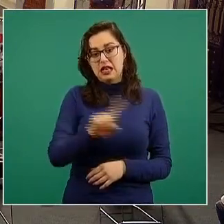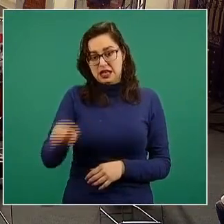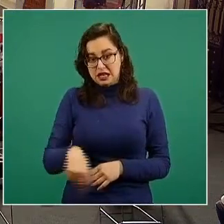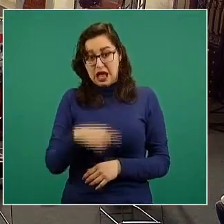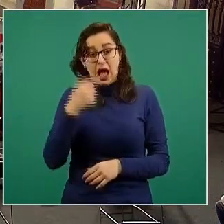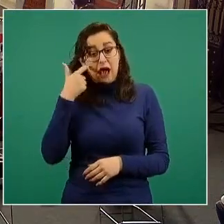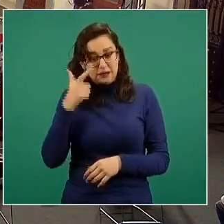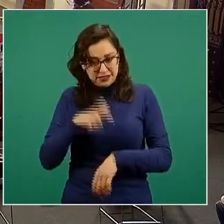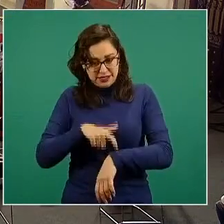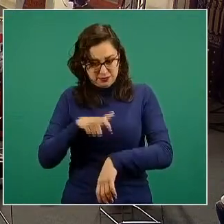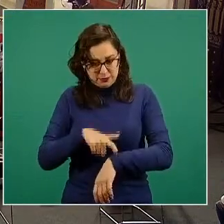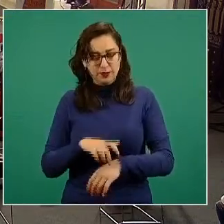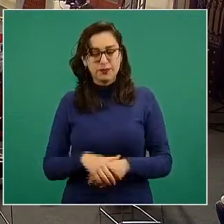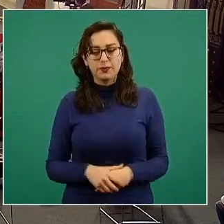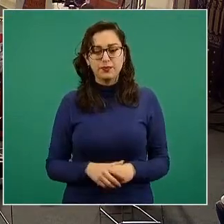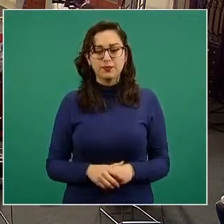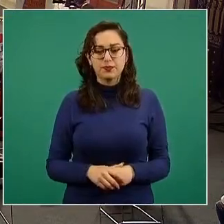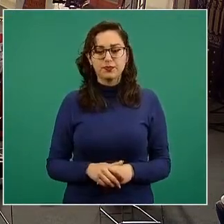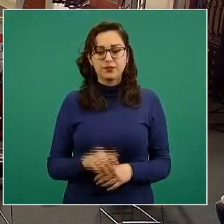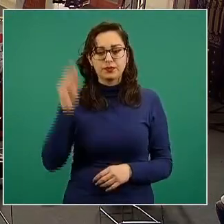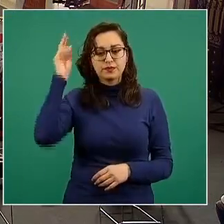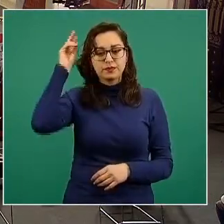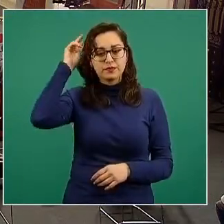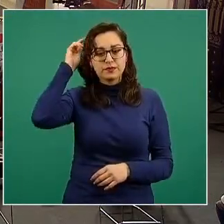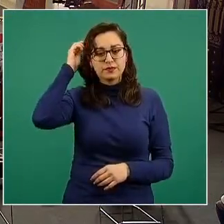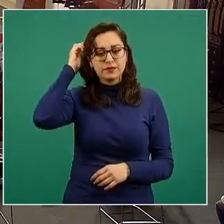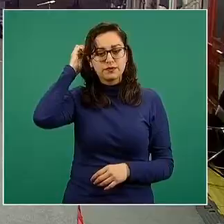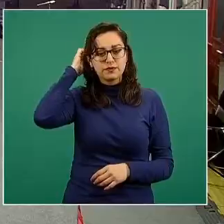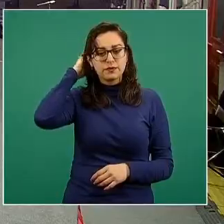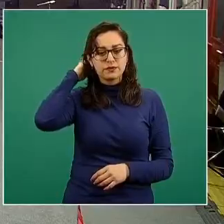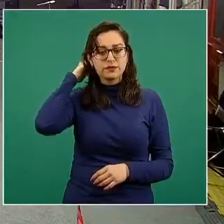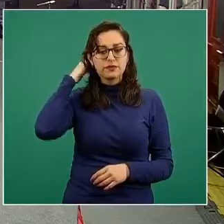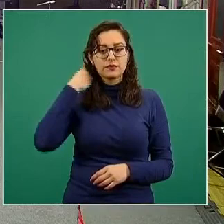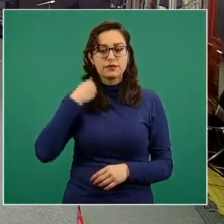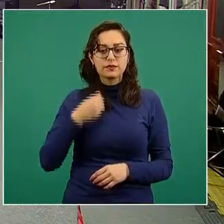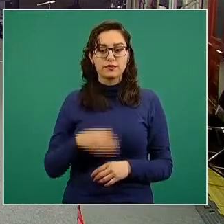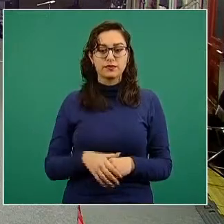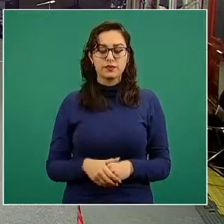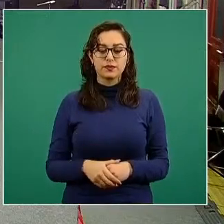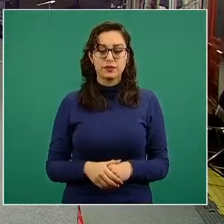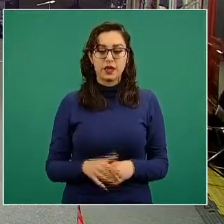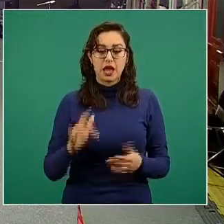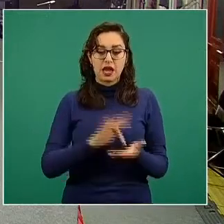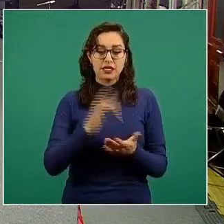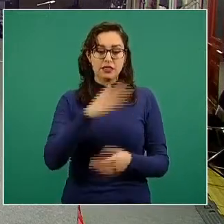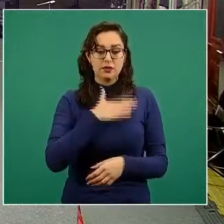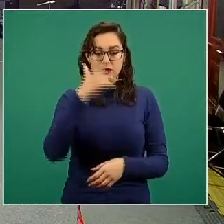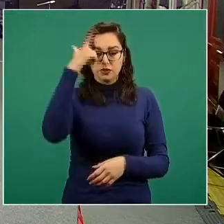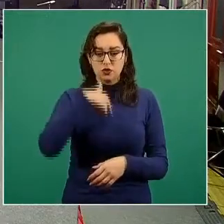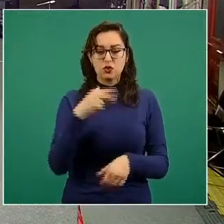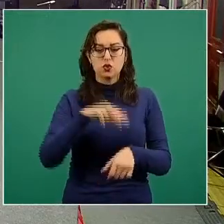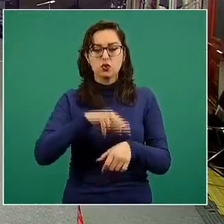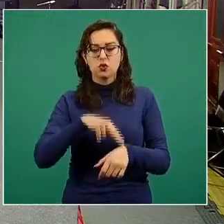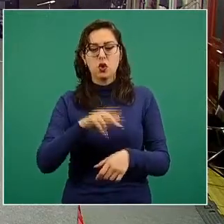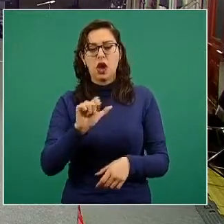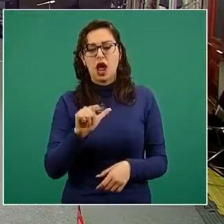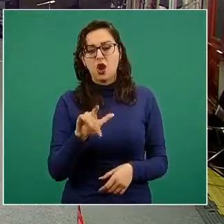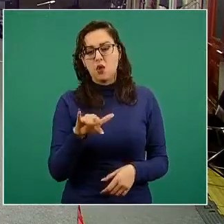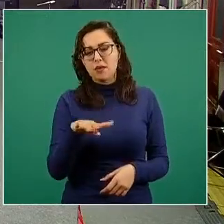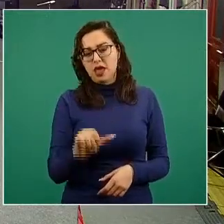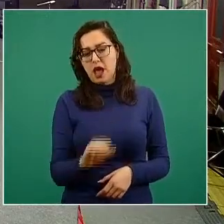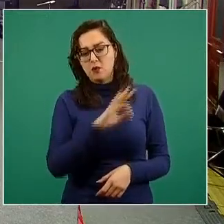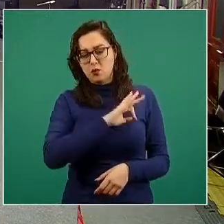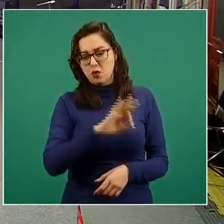Otilia. Gracias, buenas noches. Liliana Noble, de Pulso Saludable. Doctor Alomía, quisiera saber si ya tienen los resultados de estos